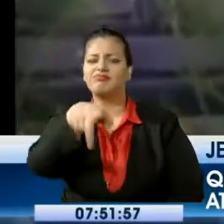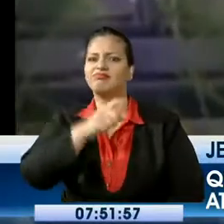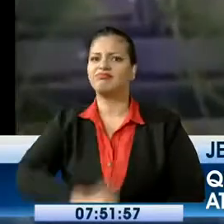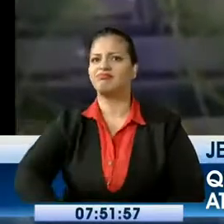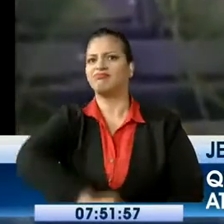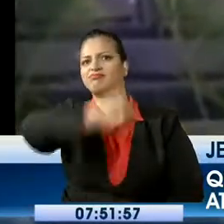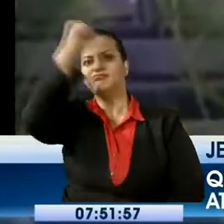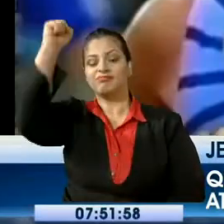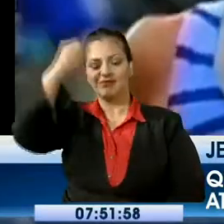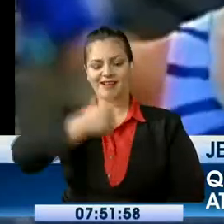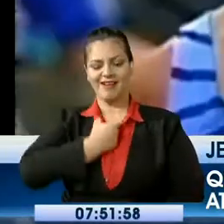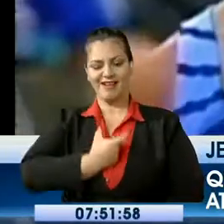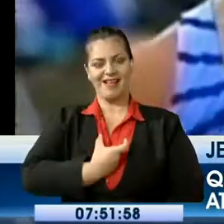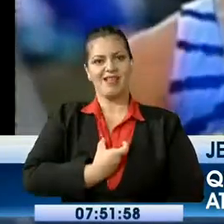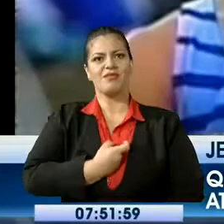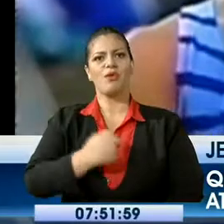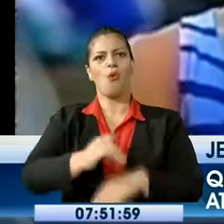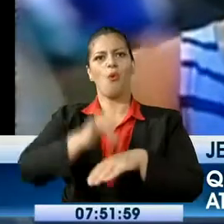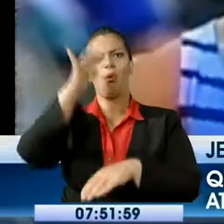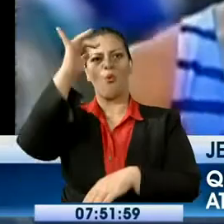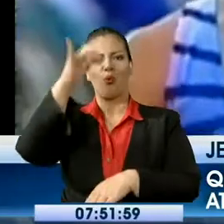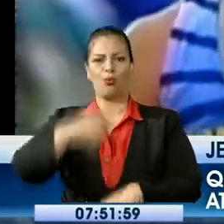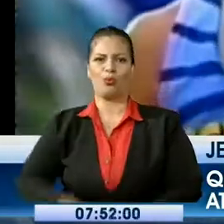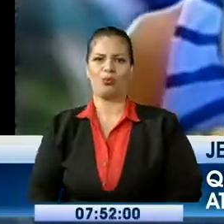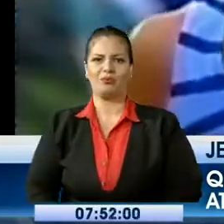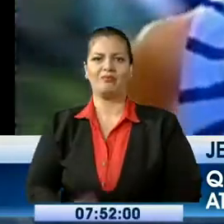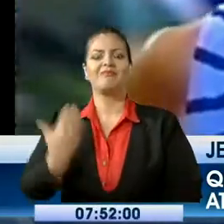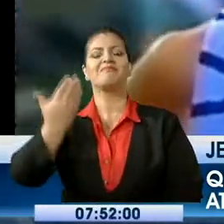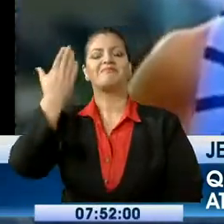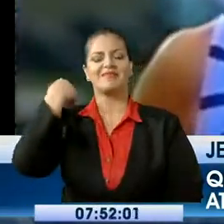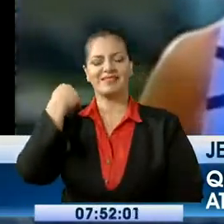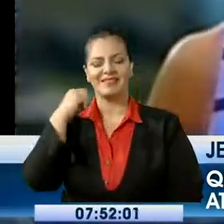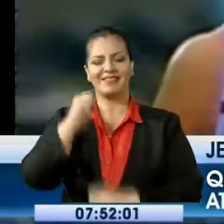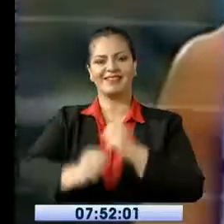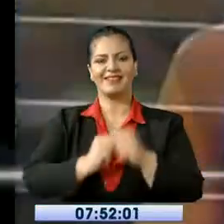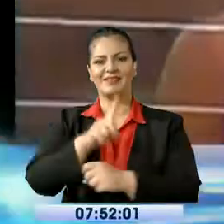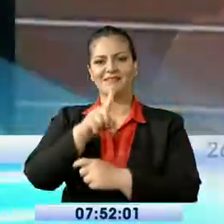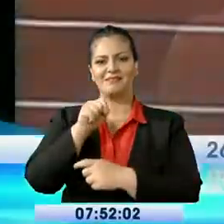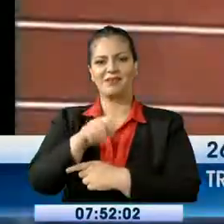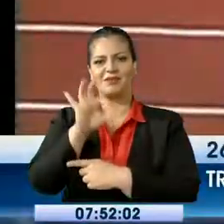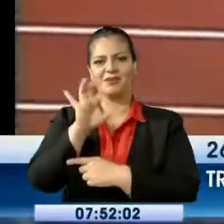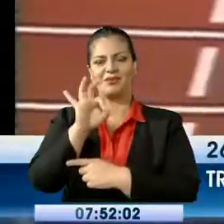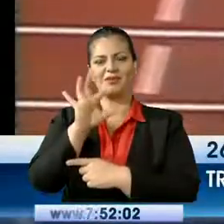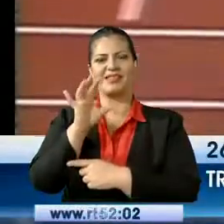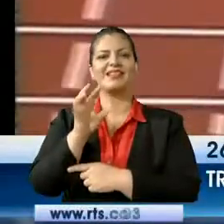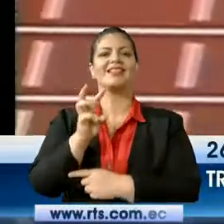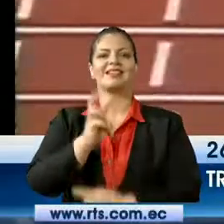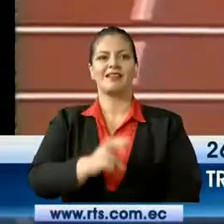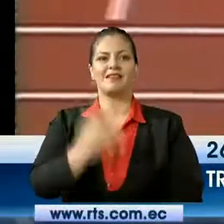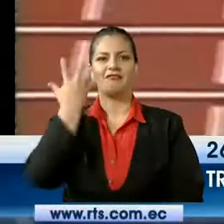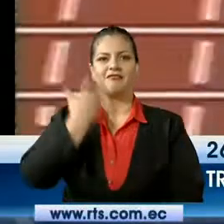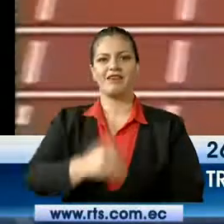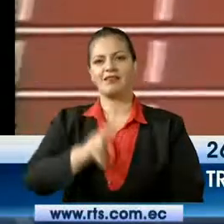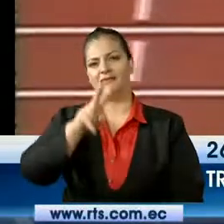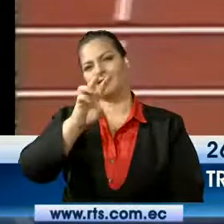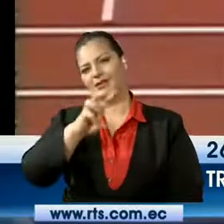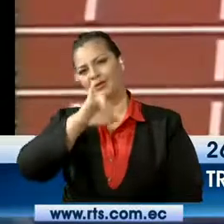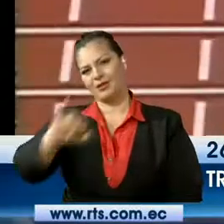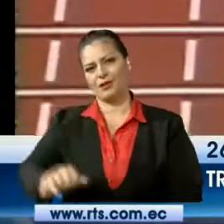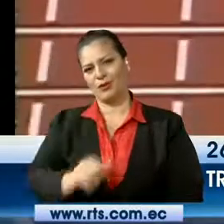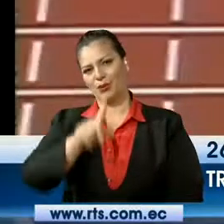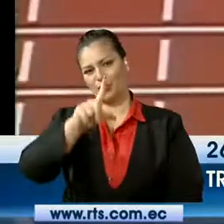el Ecuador. Un 26 de julio de 1996. Fecha que posteriormente, a través de un